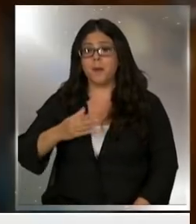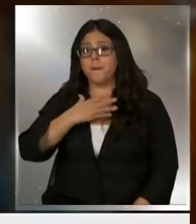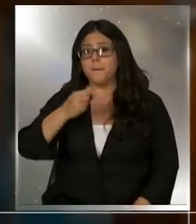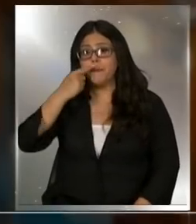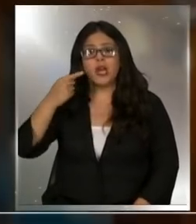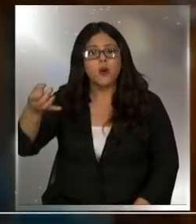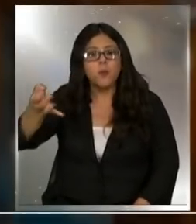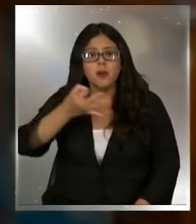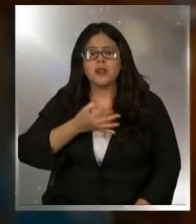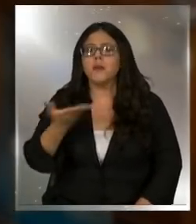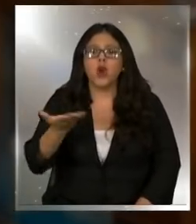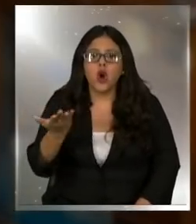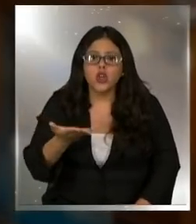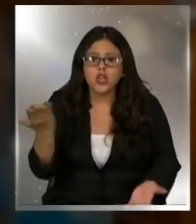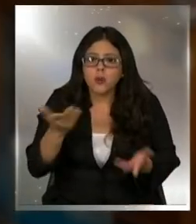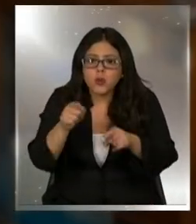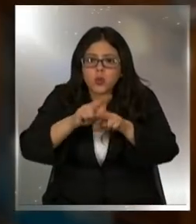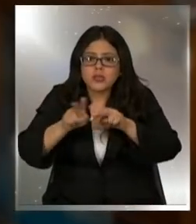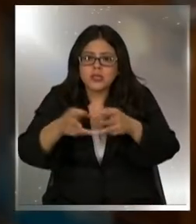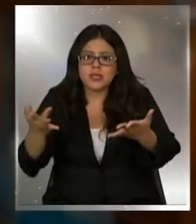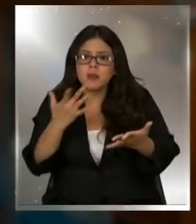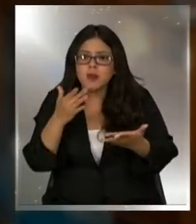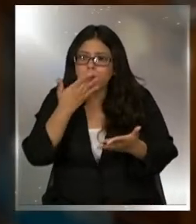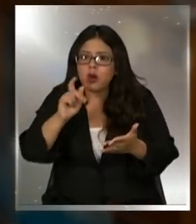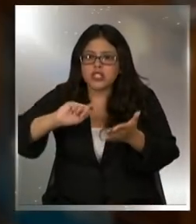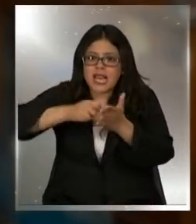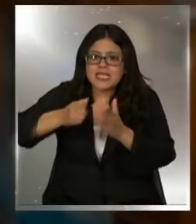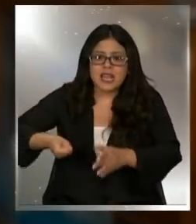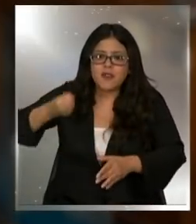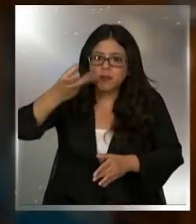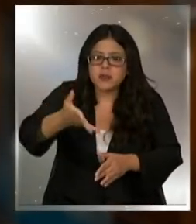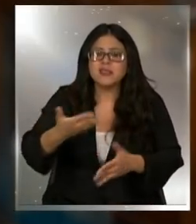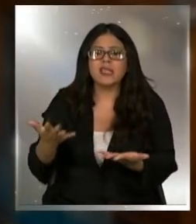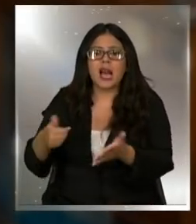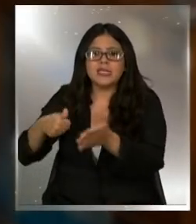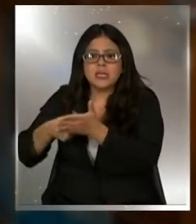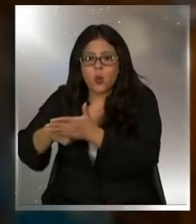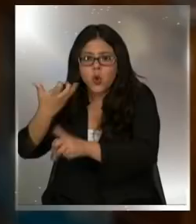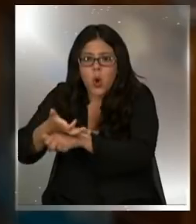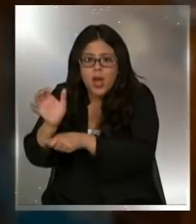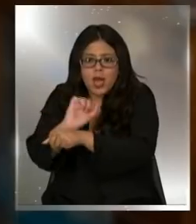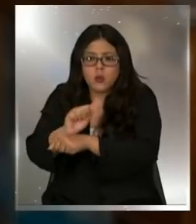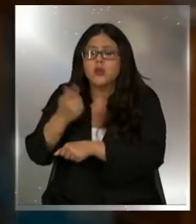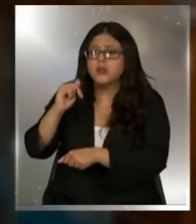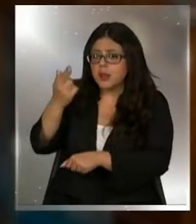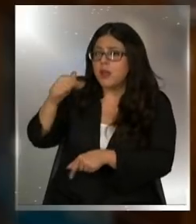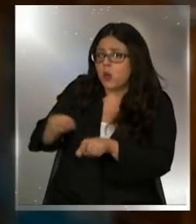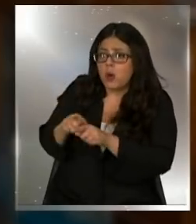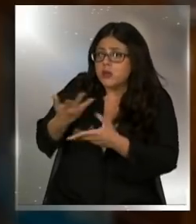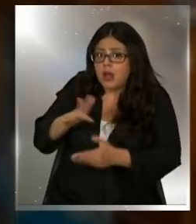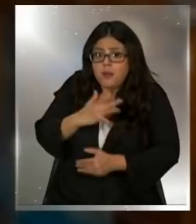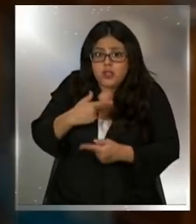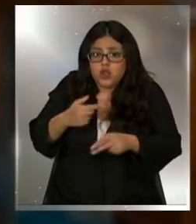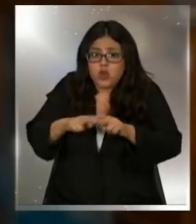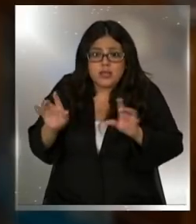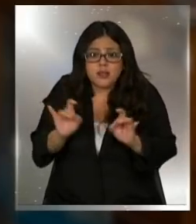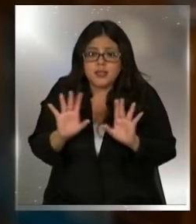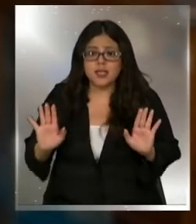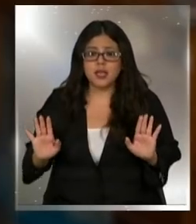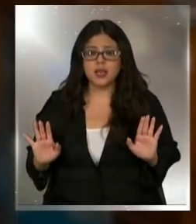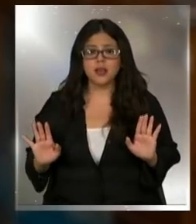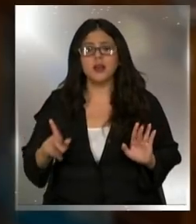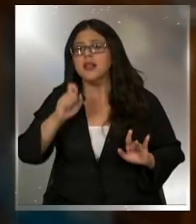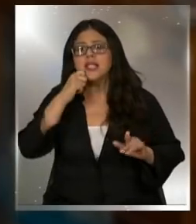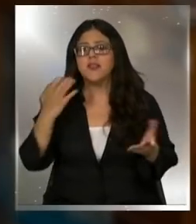decía... Pero papá, ¿cómo reaccionaste así? ¿Por qué no entregaste la llave si la camioneta tiene seguro? Sí, hijo, pero lamentablemente reaccioné así nomás, punto. Que fue